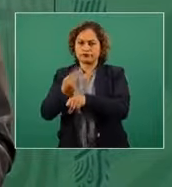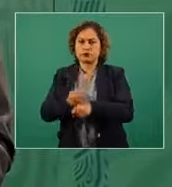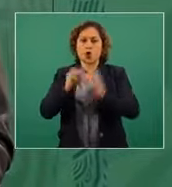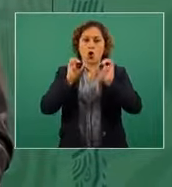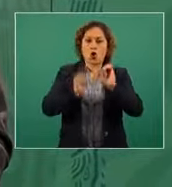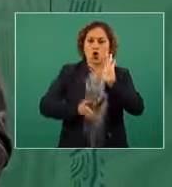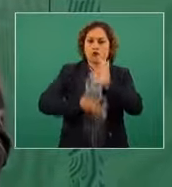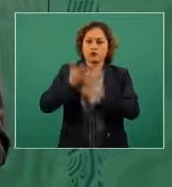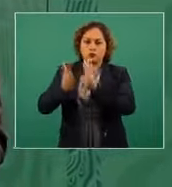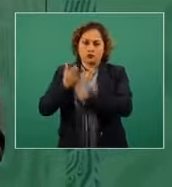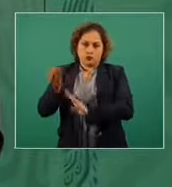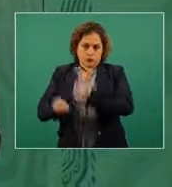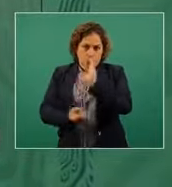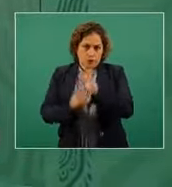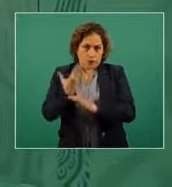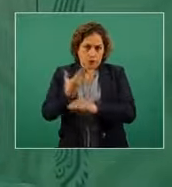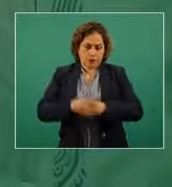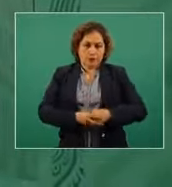país y